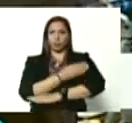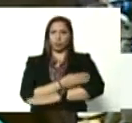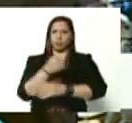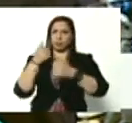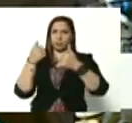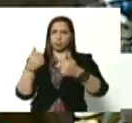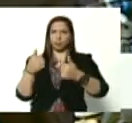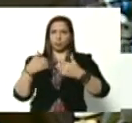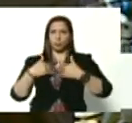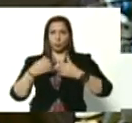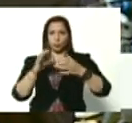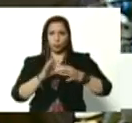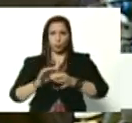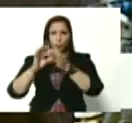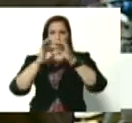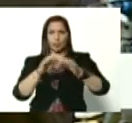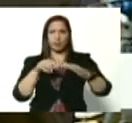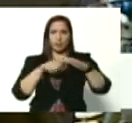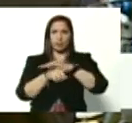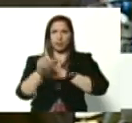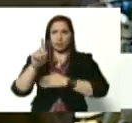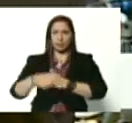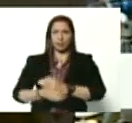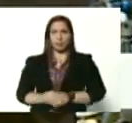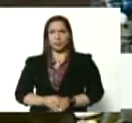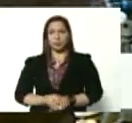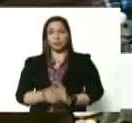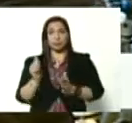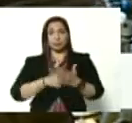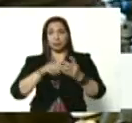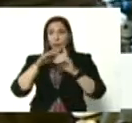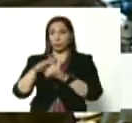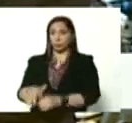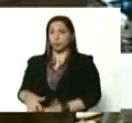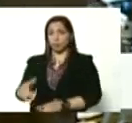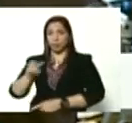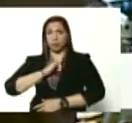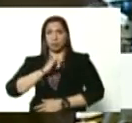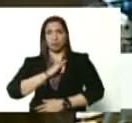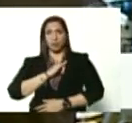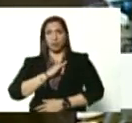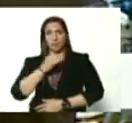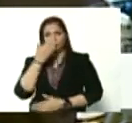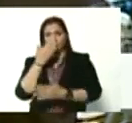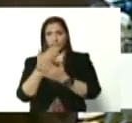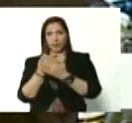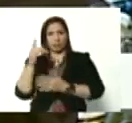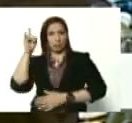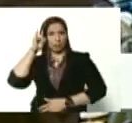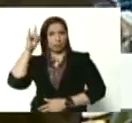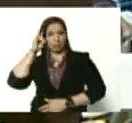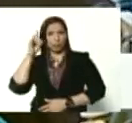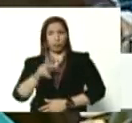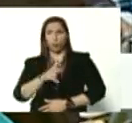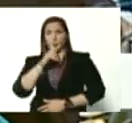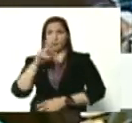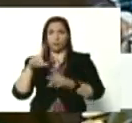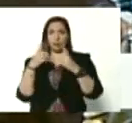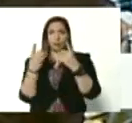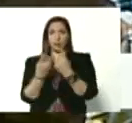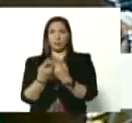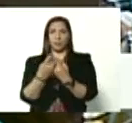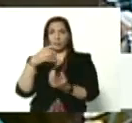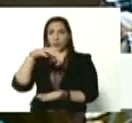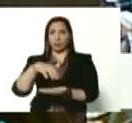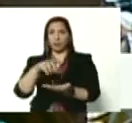interna sin detrimento de sus diversidades frente esa demoníaca santa alianza del departamento de estado y de los